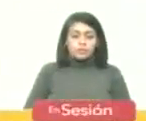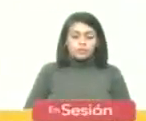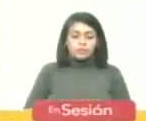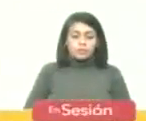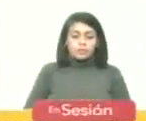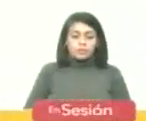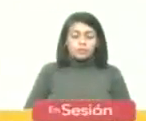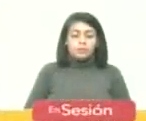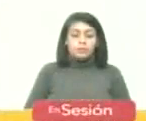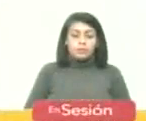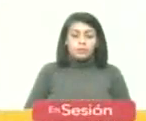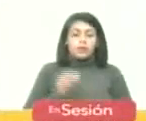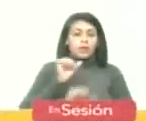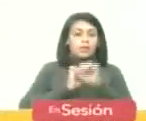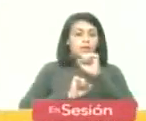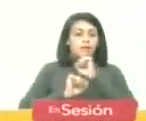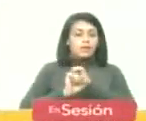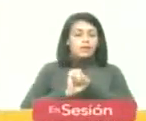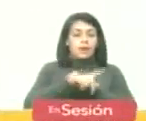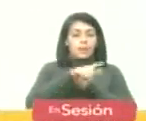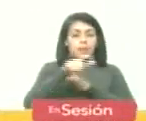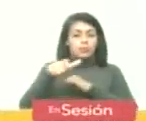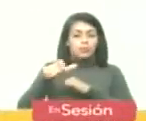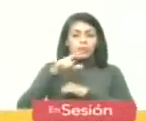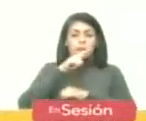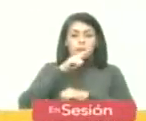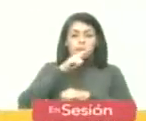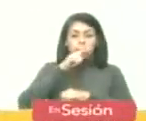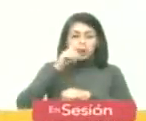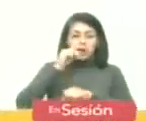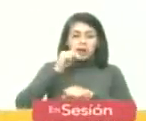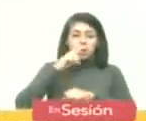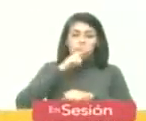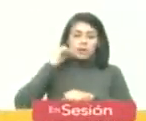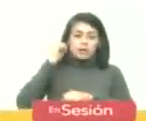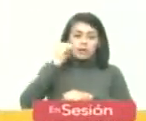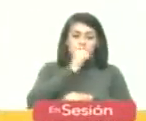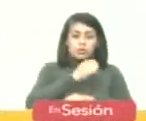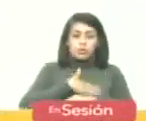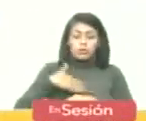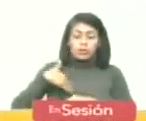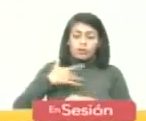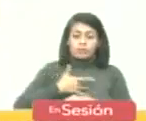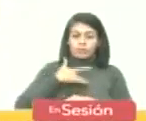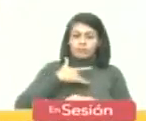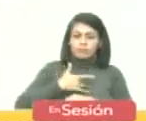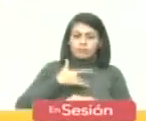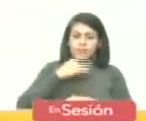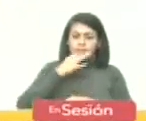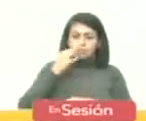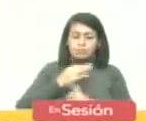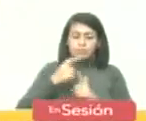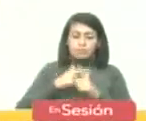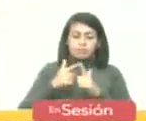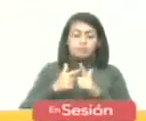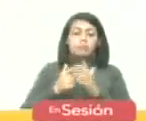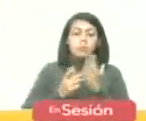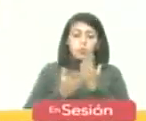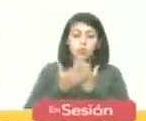quien se atreva a defender a estos asesinos, o está extrañado de la realidad, o es cómplice